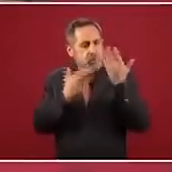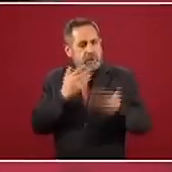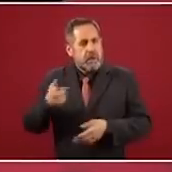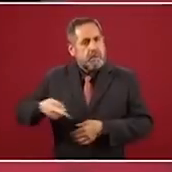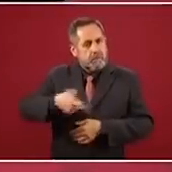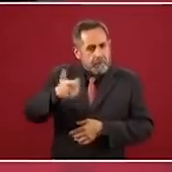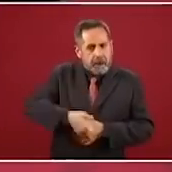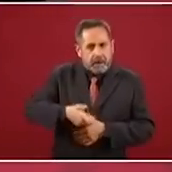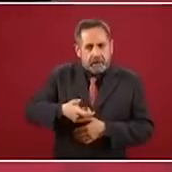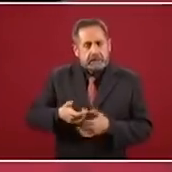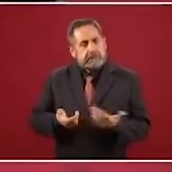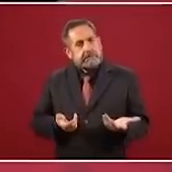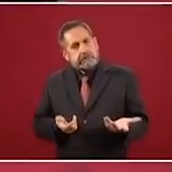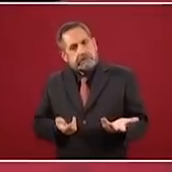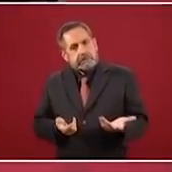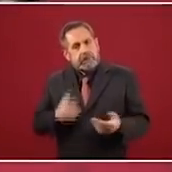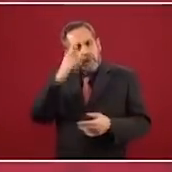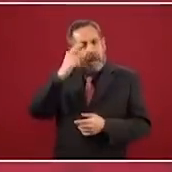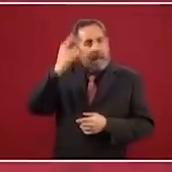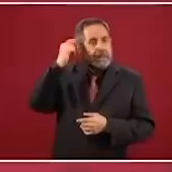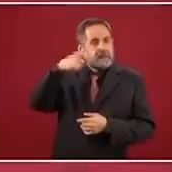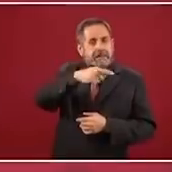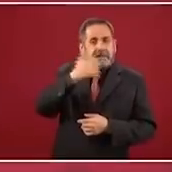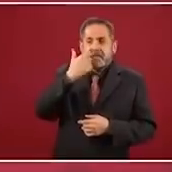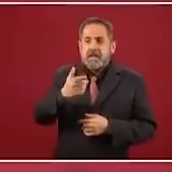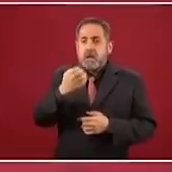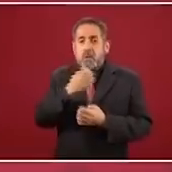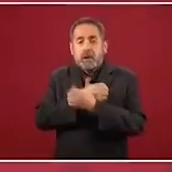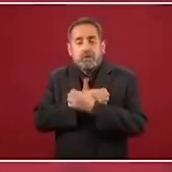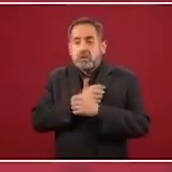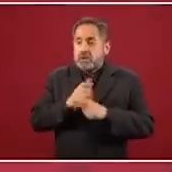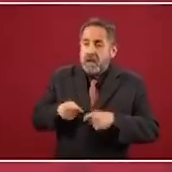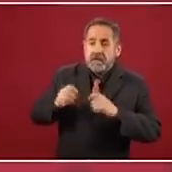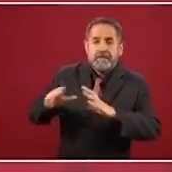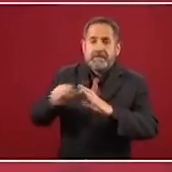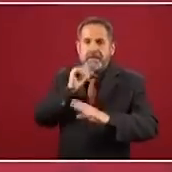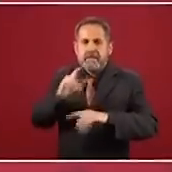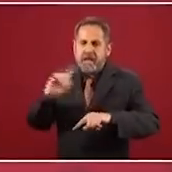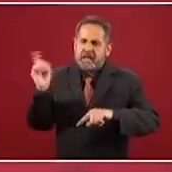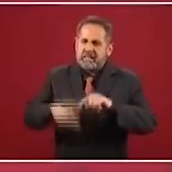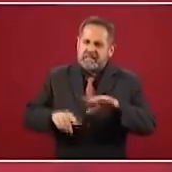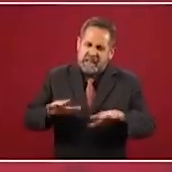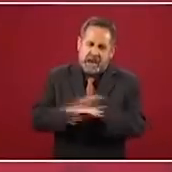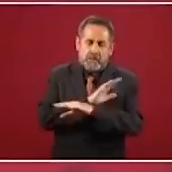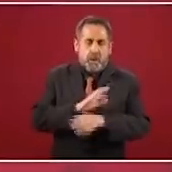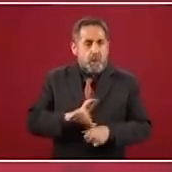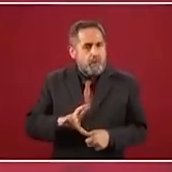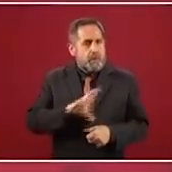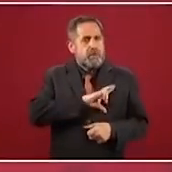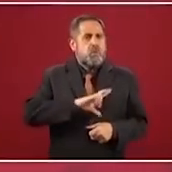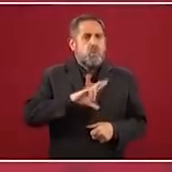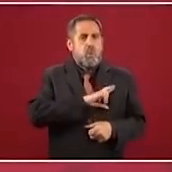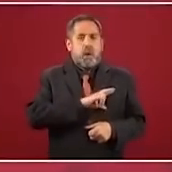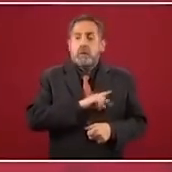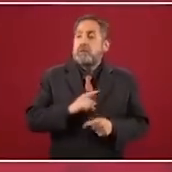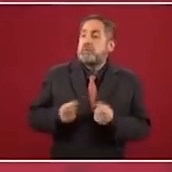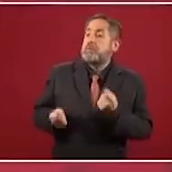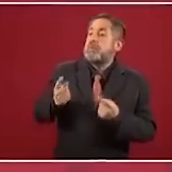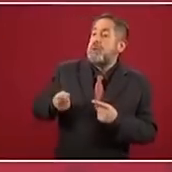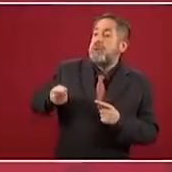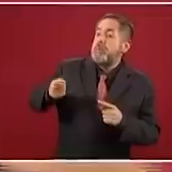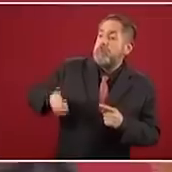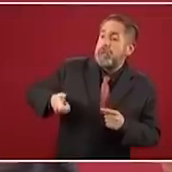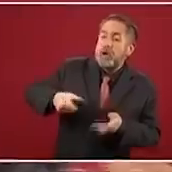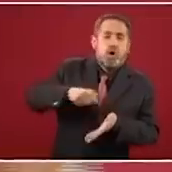Poner la educación como querían al mercado, como si fuese una mercancía, para que la